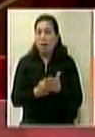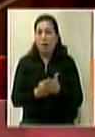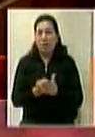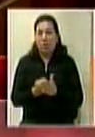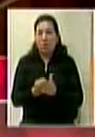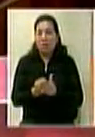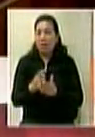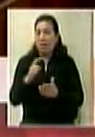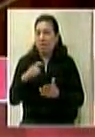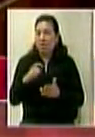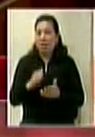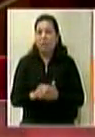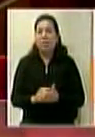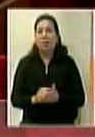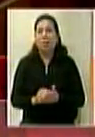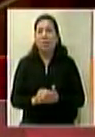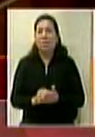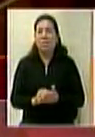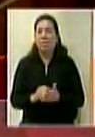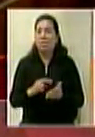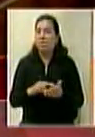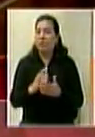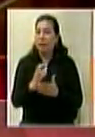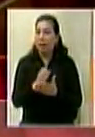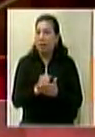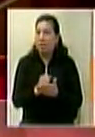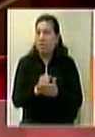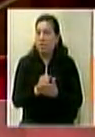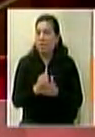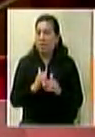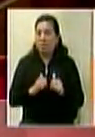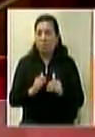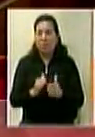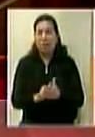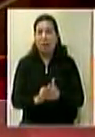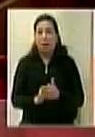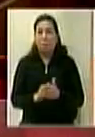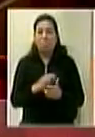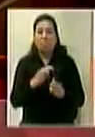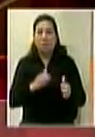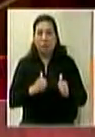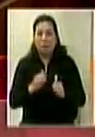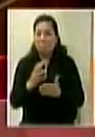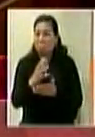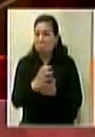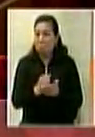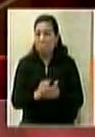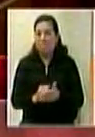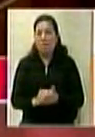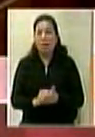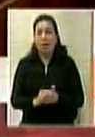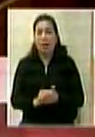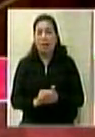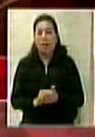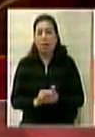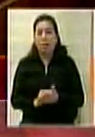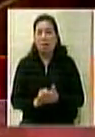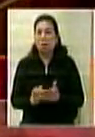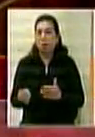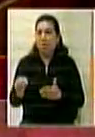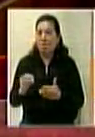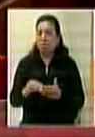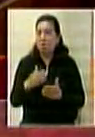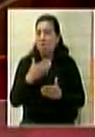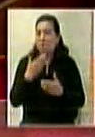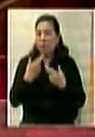costos innecesarios, simplificando lo administrado, lo administrativo, disminuyendo la burocracia y buscando alcanzar